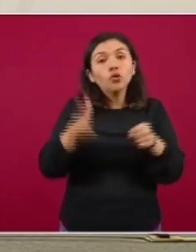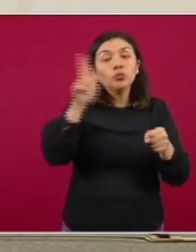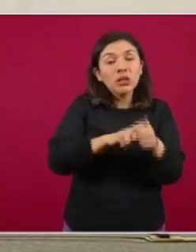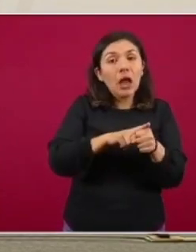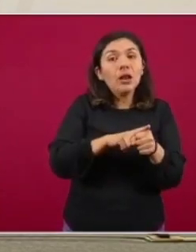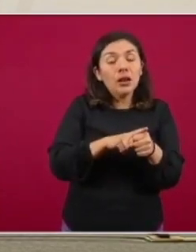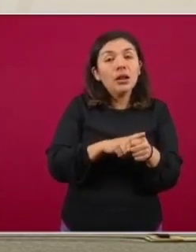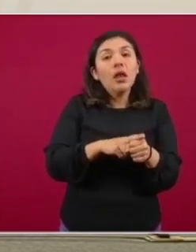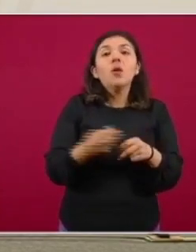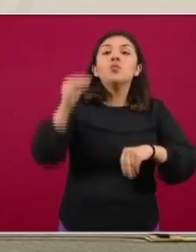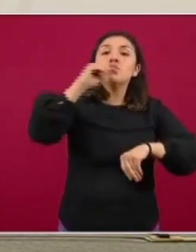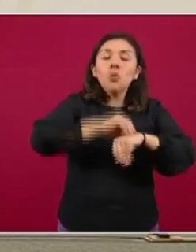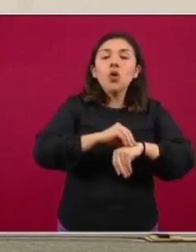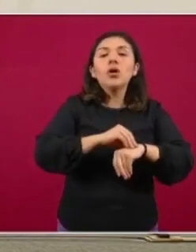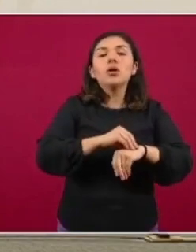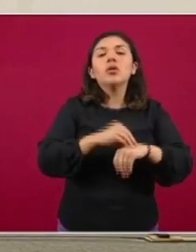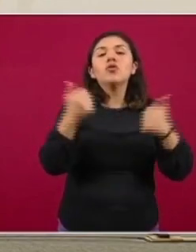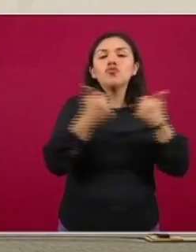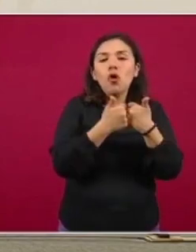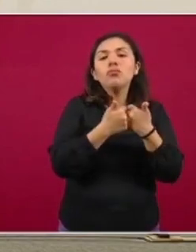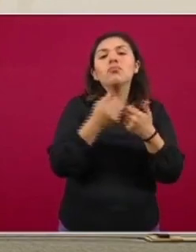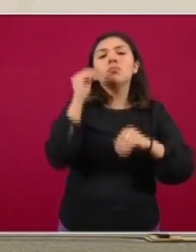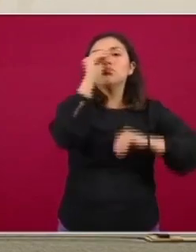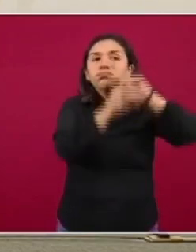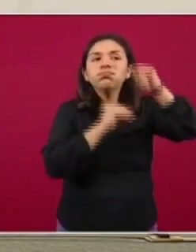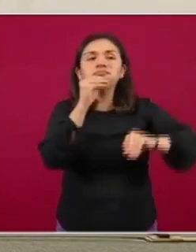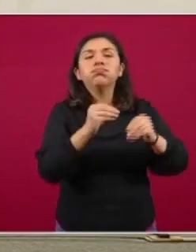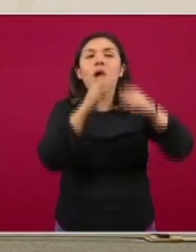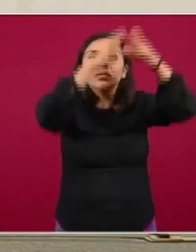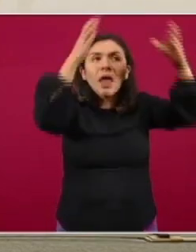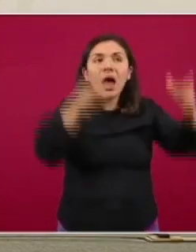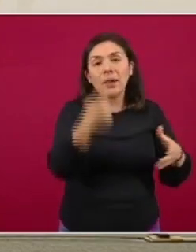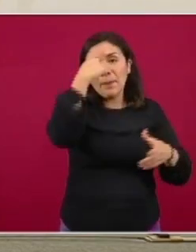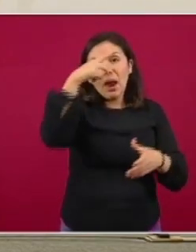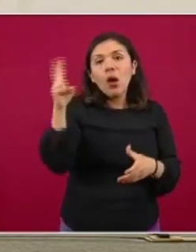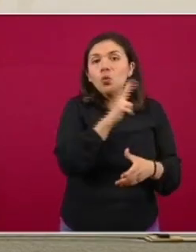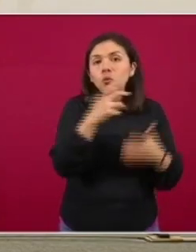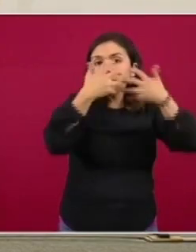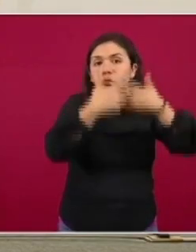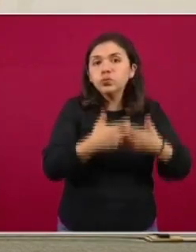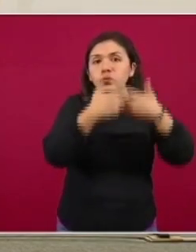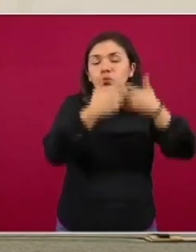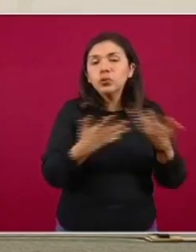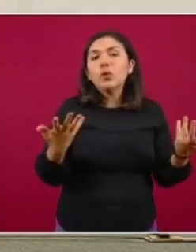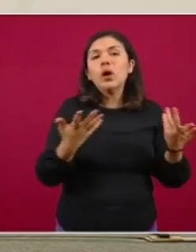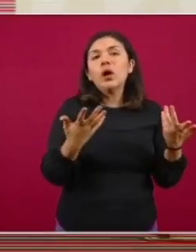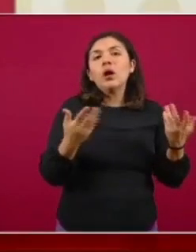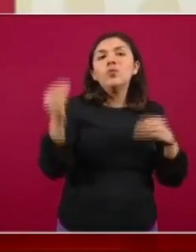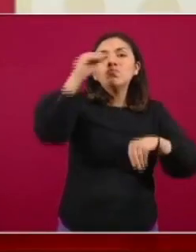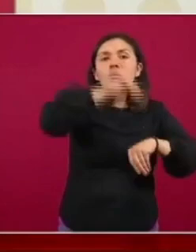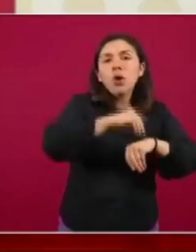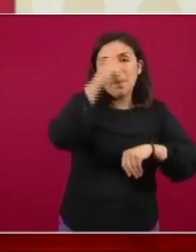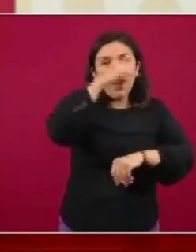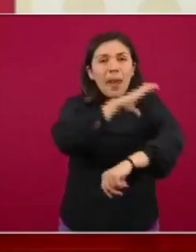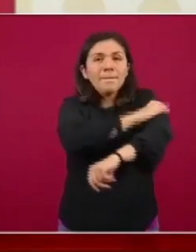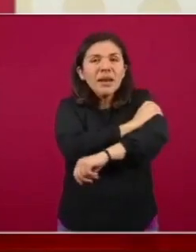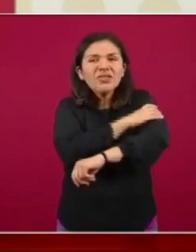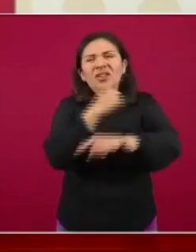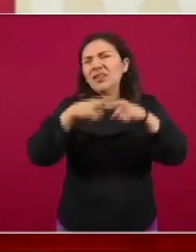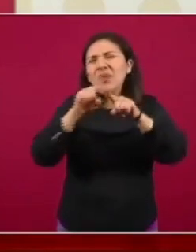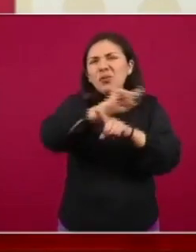general, se tuvo que poner tanques de oxígeno, compresoras para poder tener la presión de